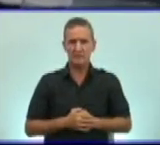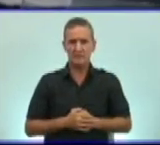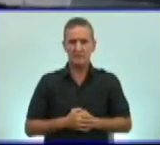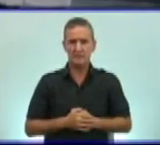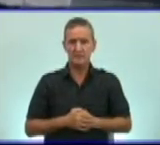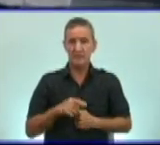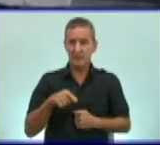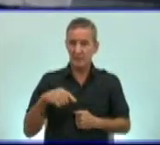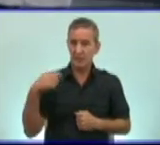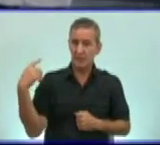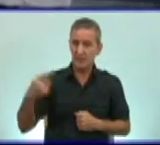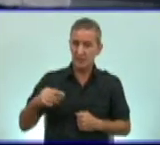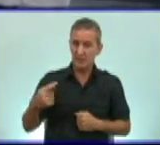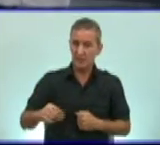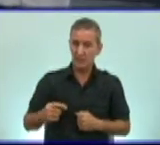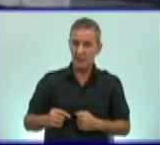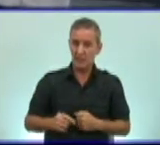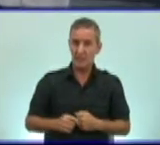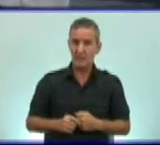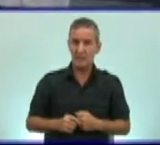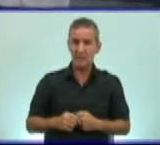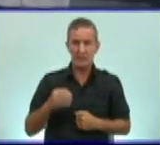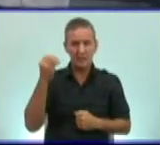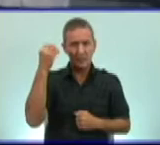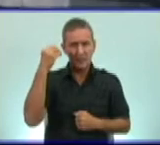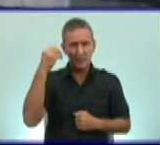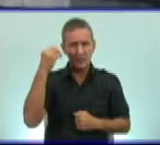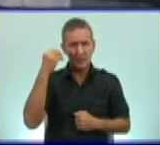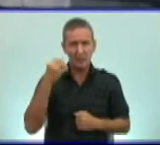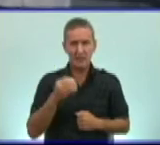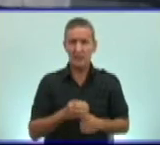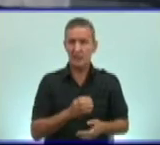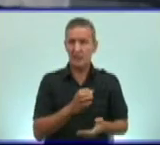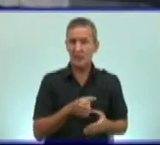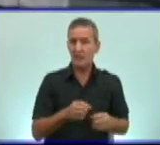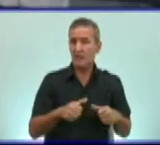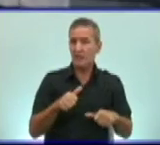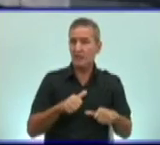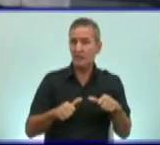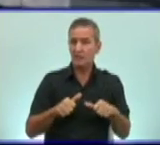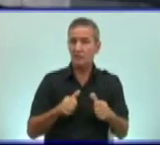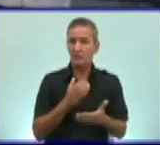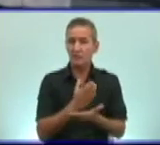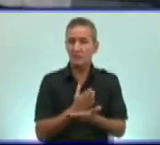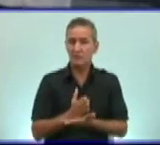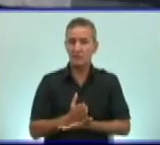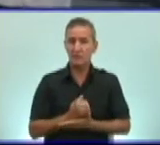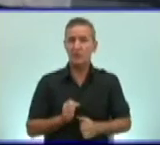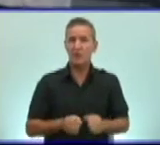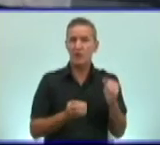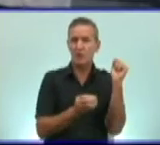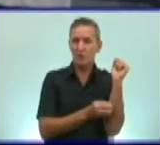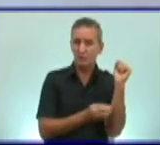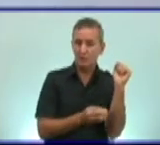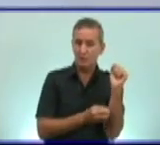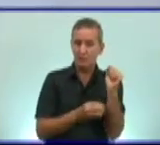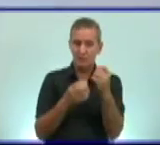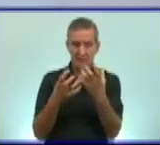Esta práctica consiste en determinar de las sustancias estudiadas cuáles son electrolitos fuertes, débiles y cuáles no son